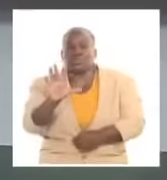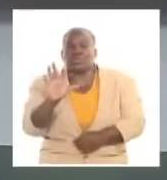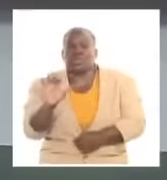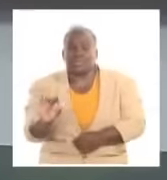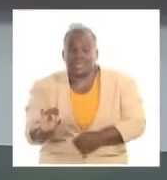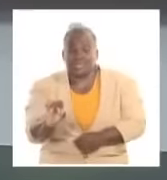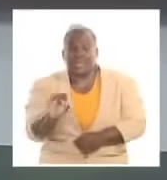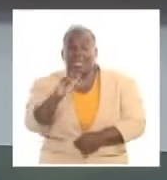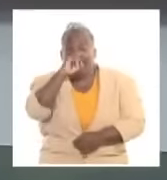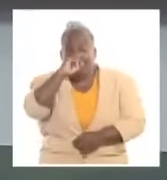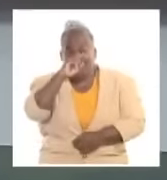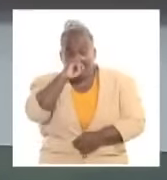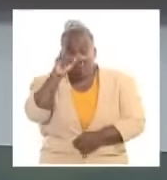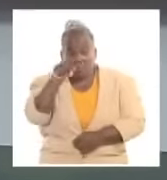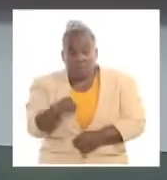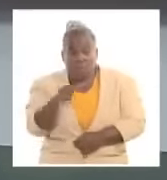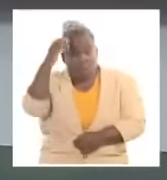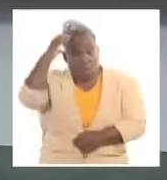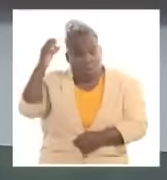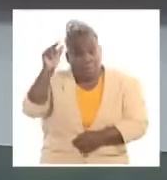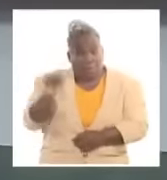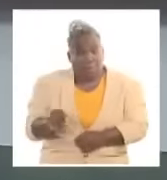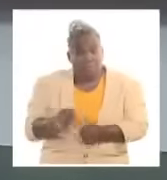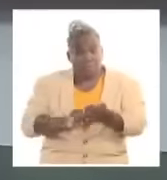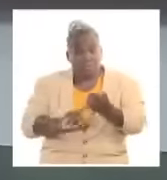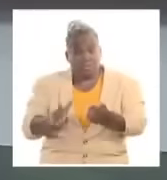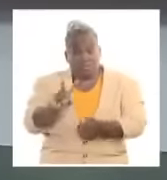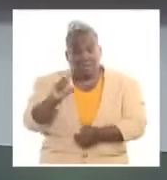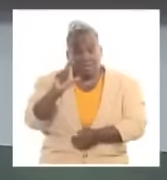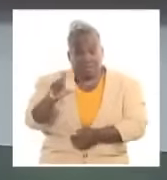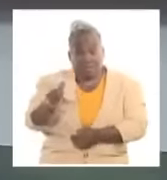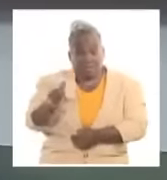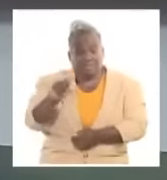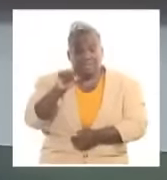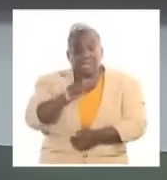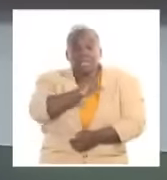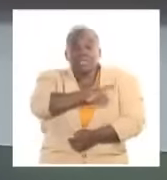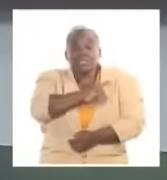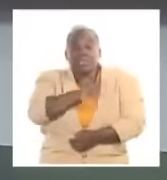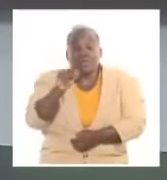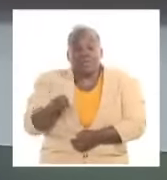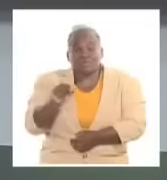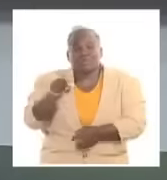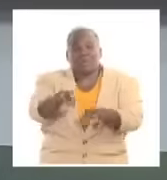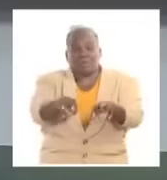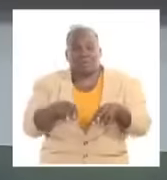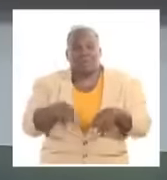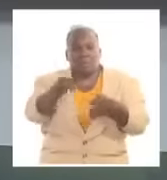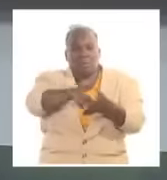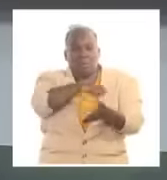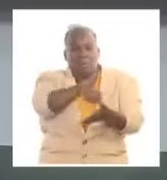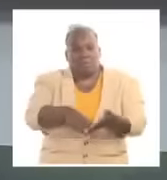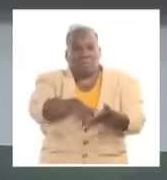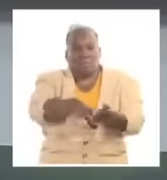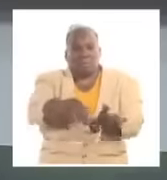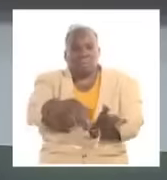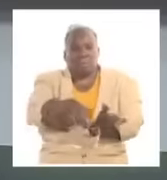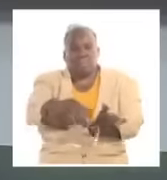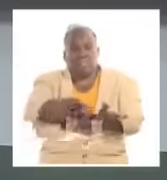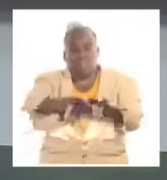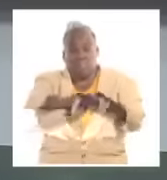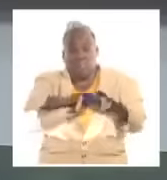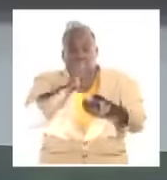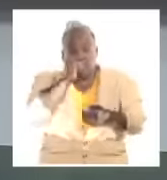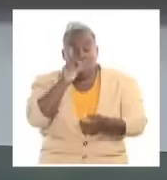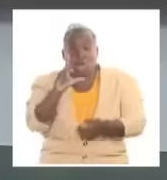edad, actual gobernador de la provincia de Villa Clara y diputado a la Asamblea Nacional del Poder Popular. El compañero López